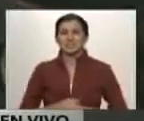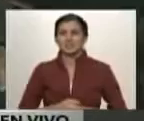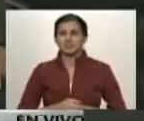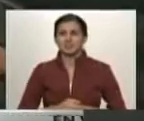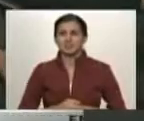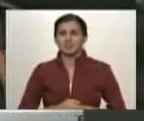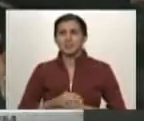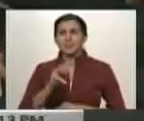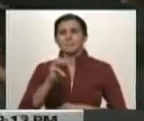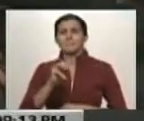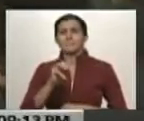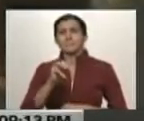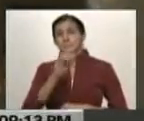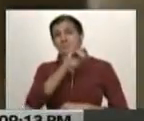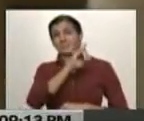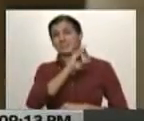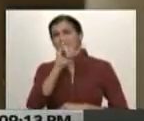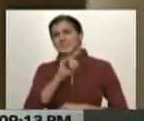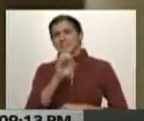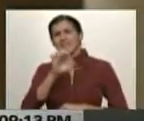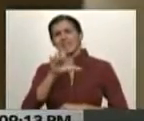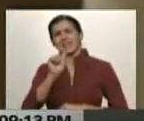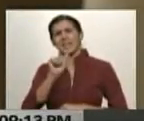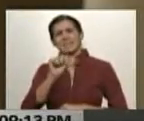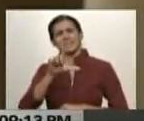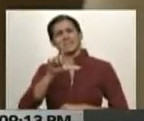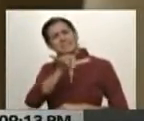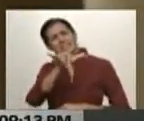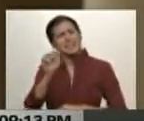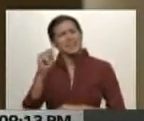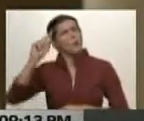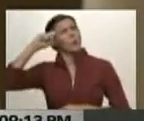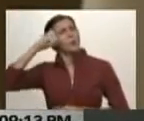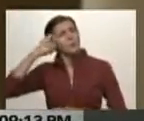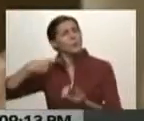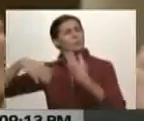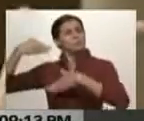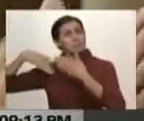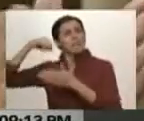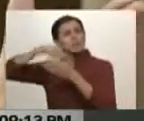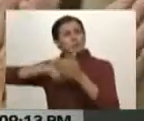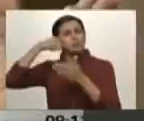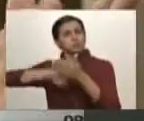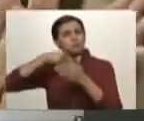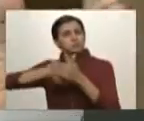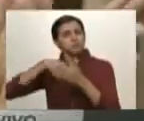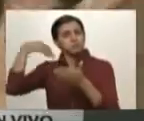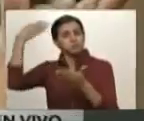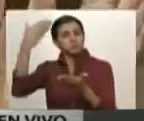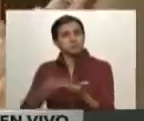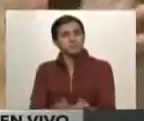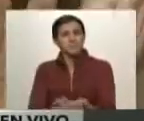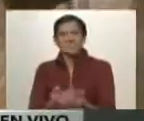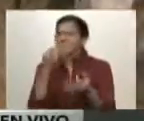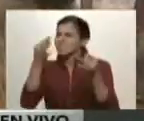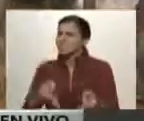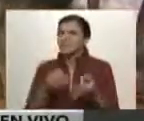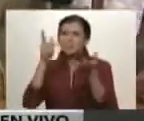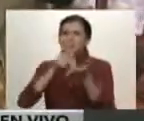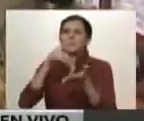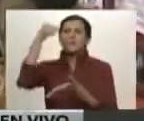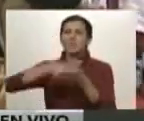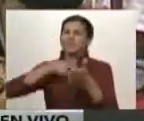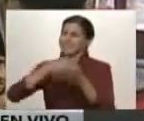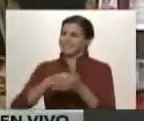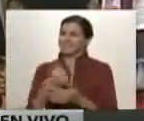zelaya tanto recuerdo no trae esta pantalla mel zelaya en todas las batallas